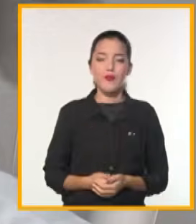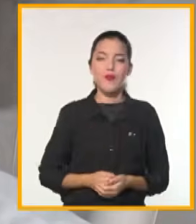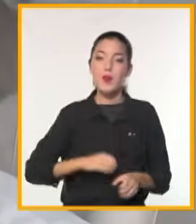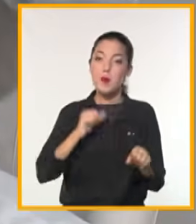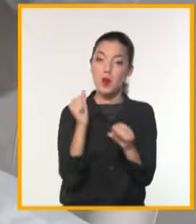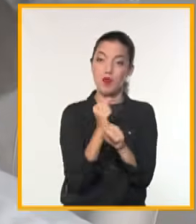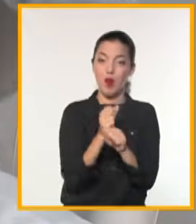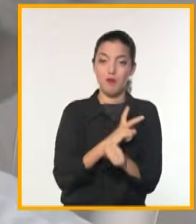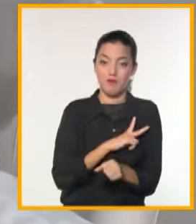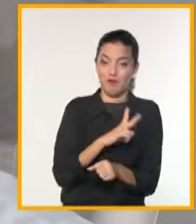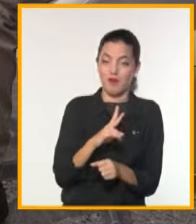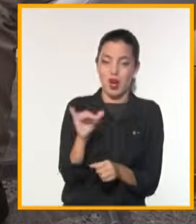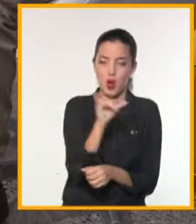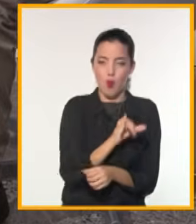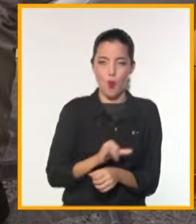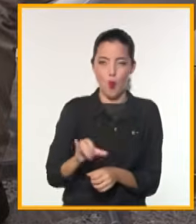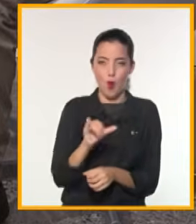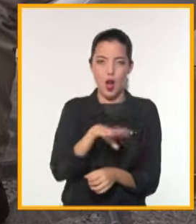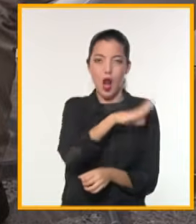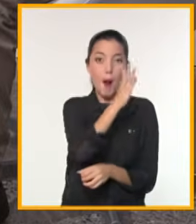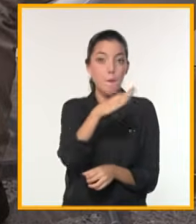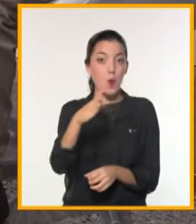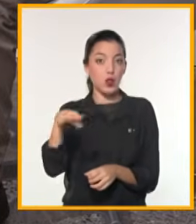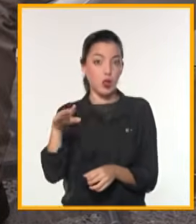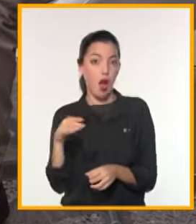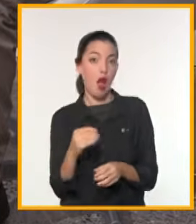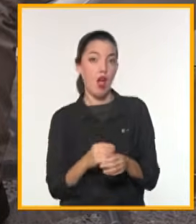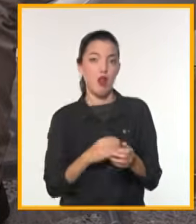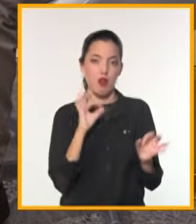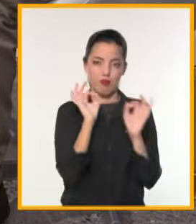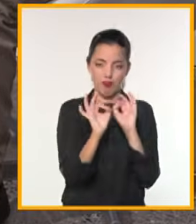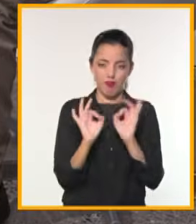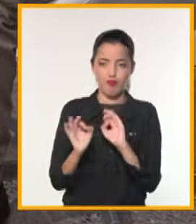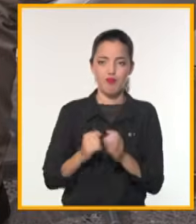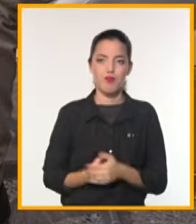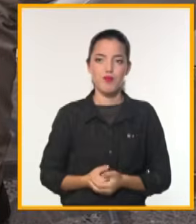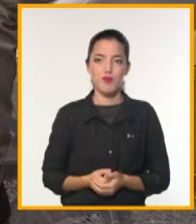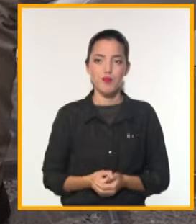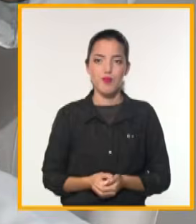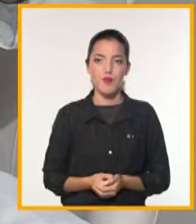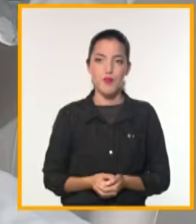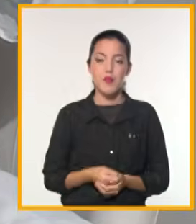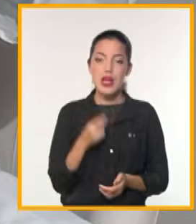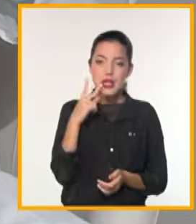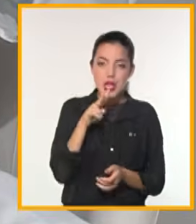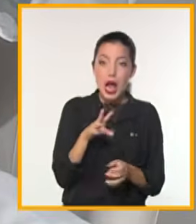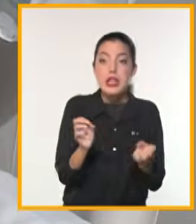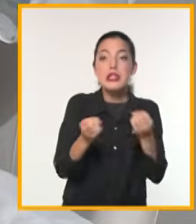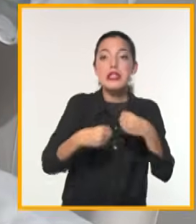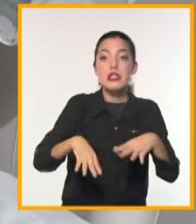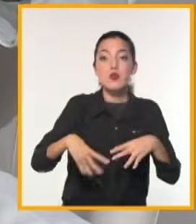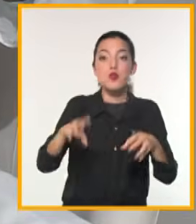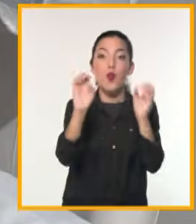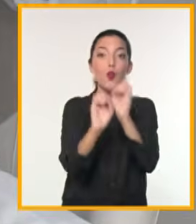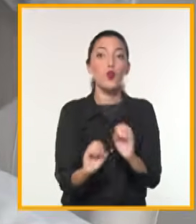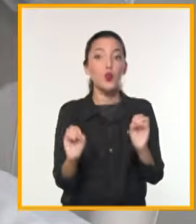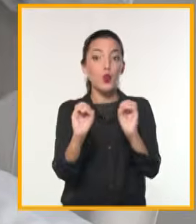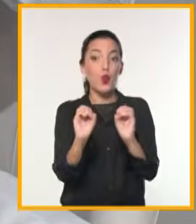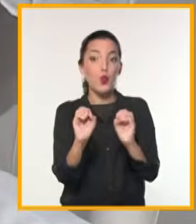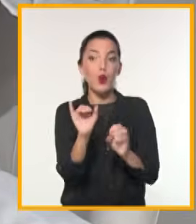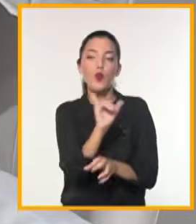Sierra Maestra, nos cogió la crisis de octubre por allá también. Eso es en el Coney Island, estamos en Lío, cuando